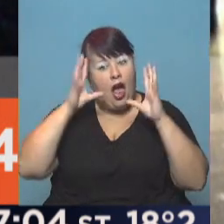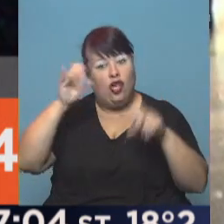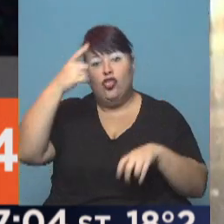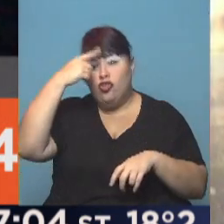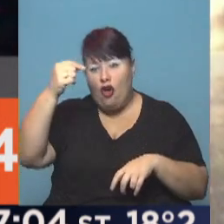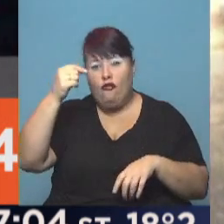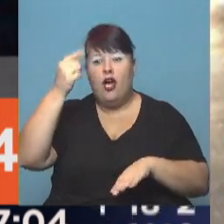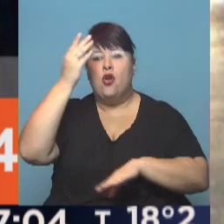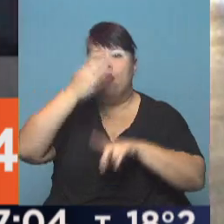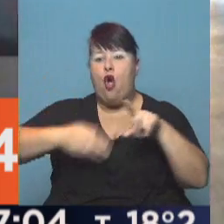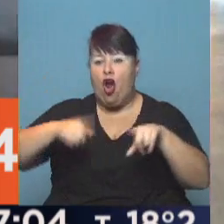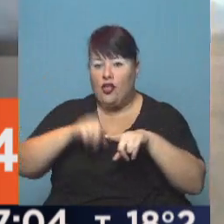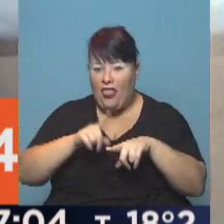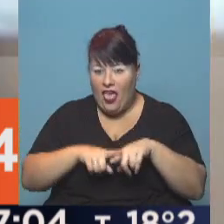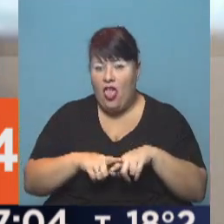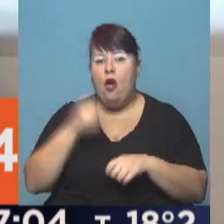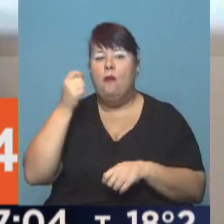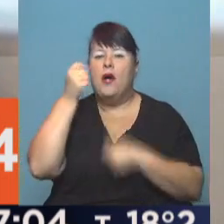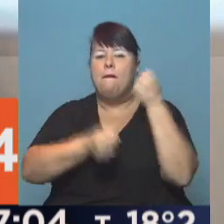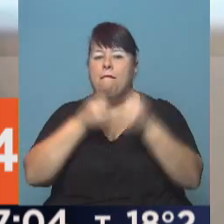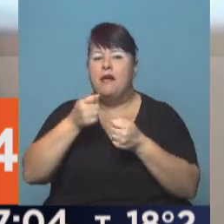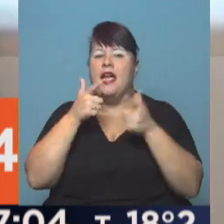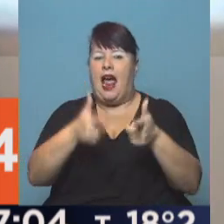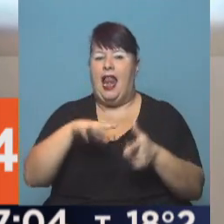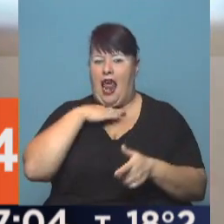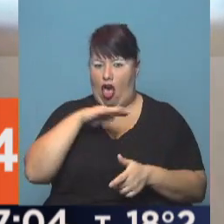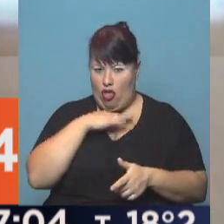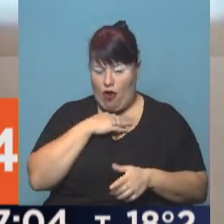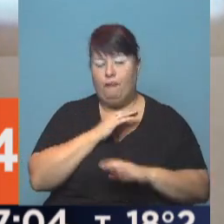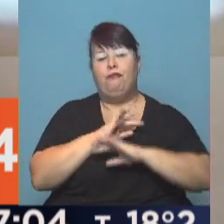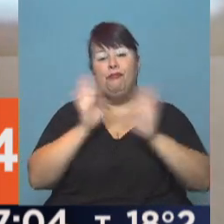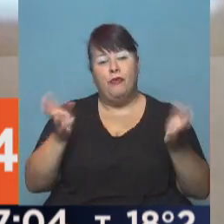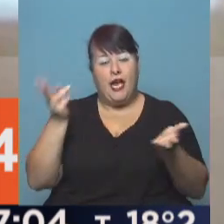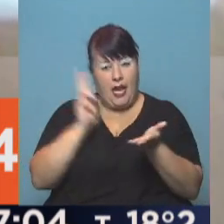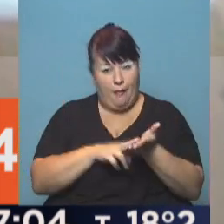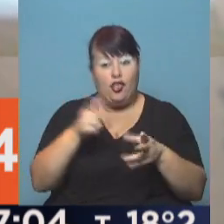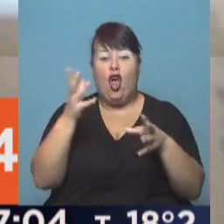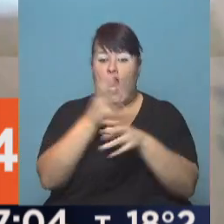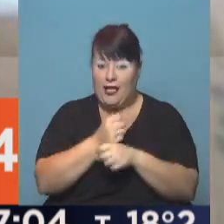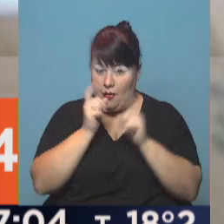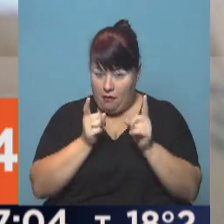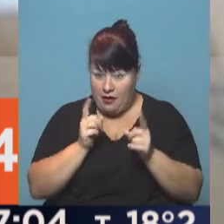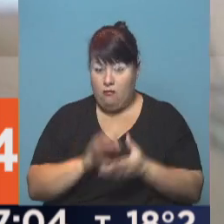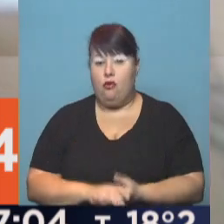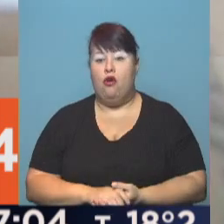chofer sufrió una amputación de un dedo al ser agredido por asaltantes. Así que reiteramos estas líneas de colectivos